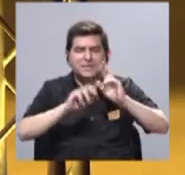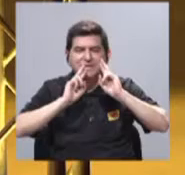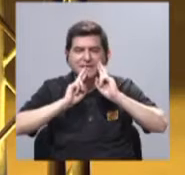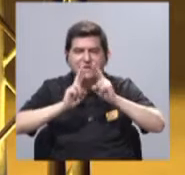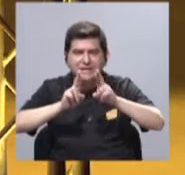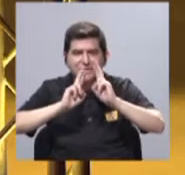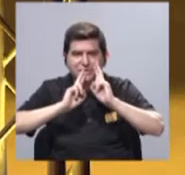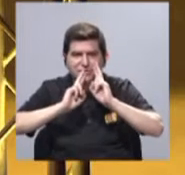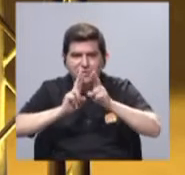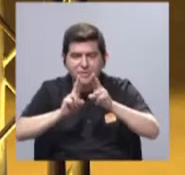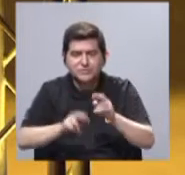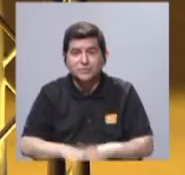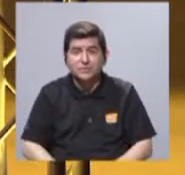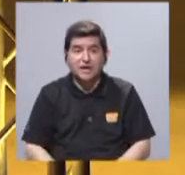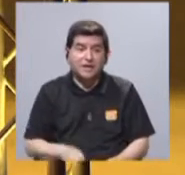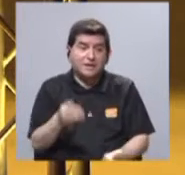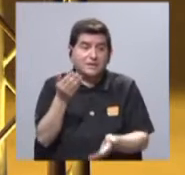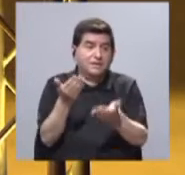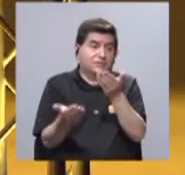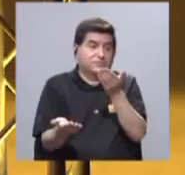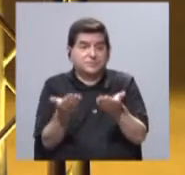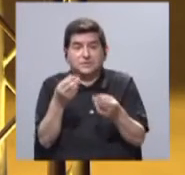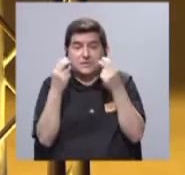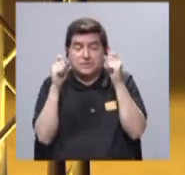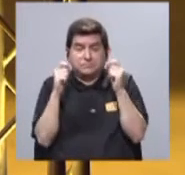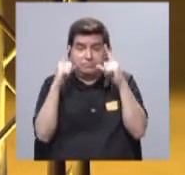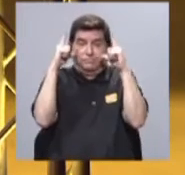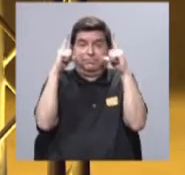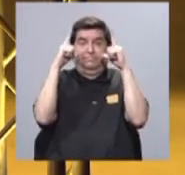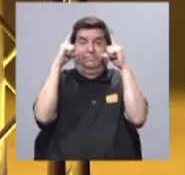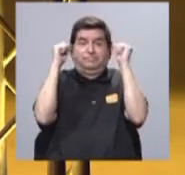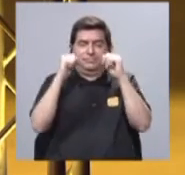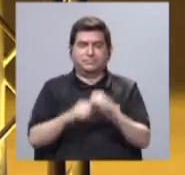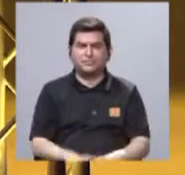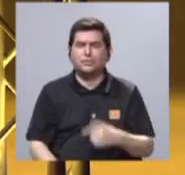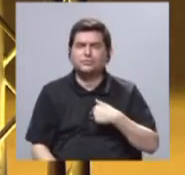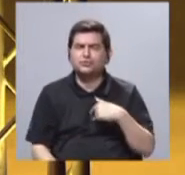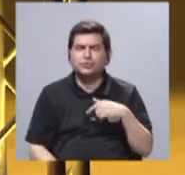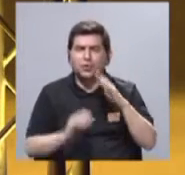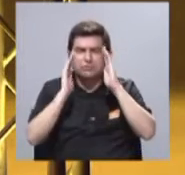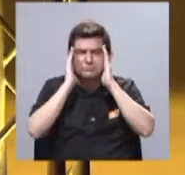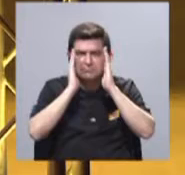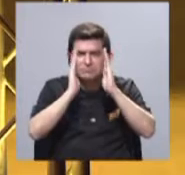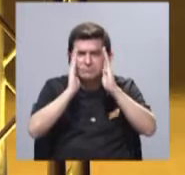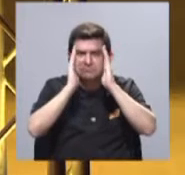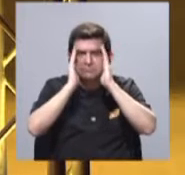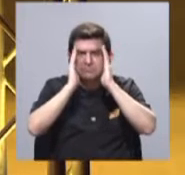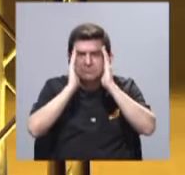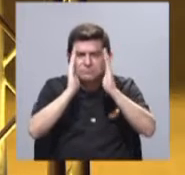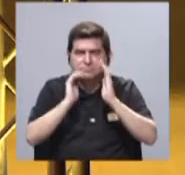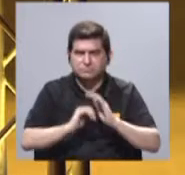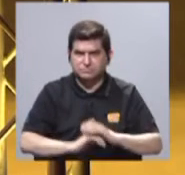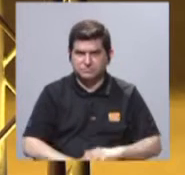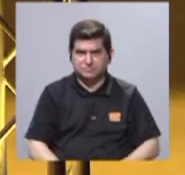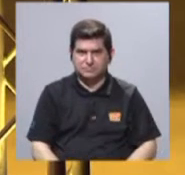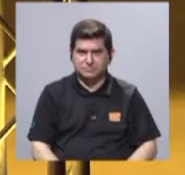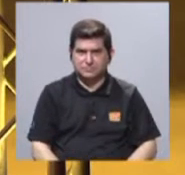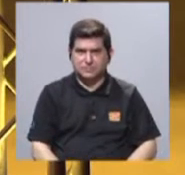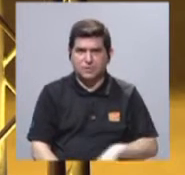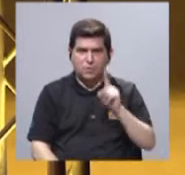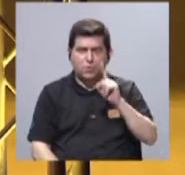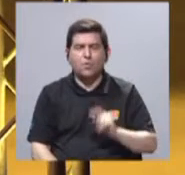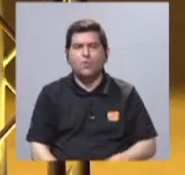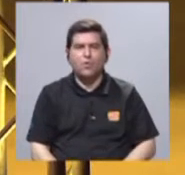previa ha sido la lo que llevó a los resultados tan